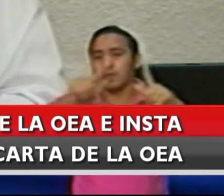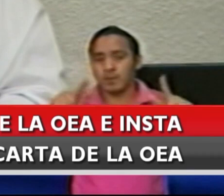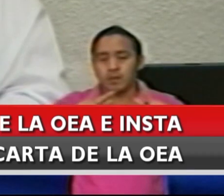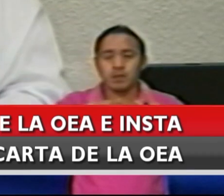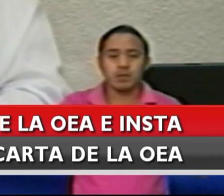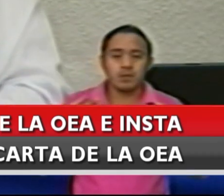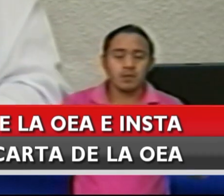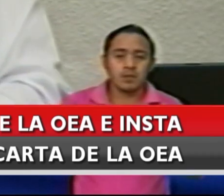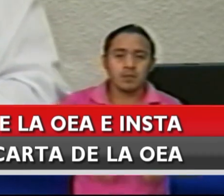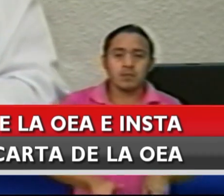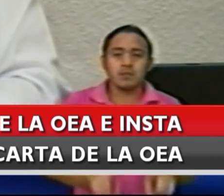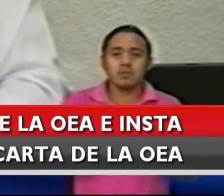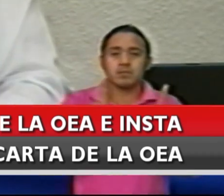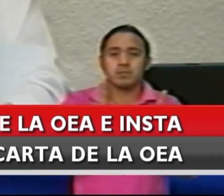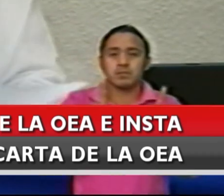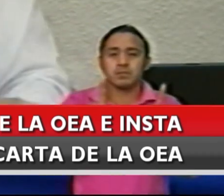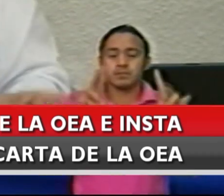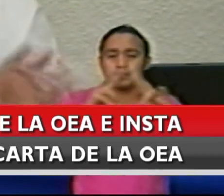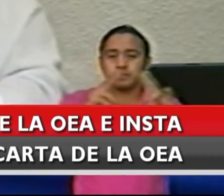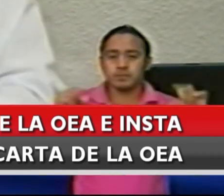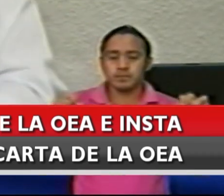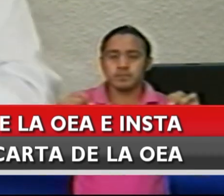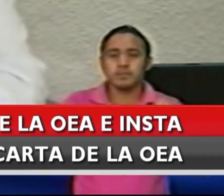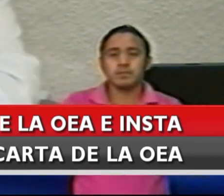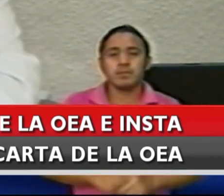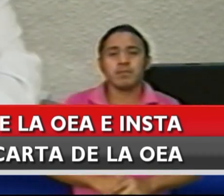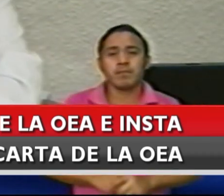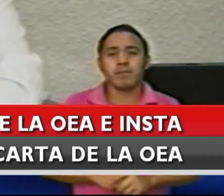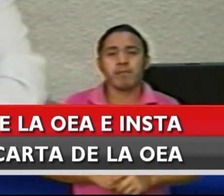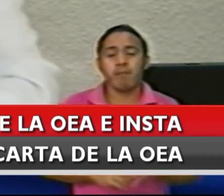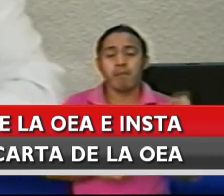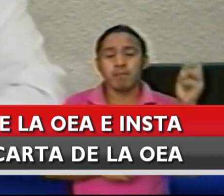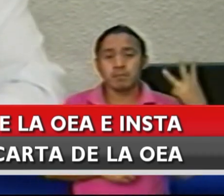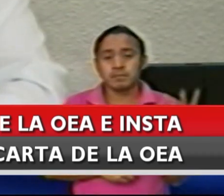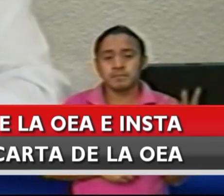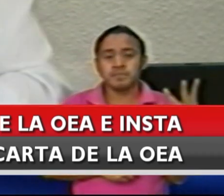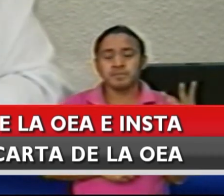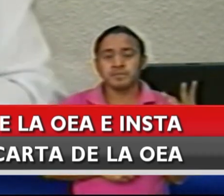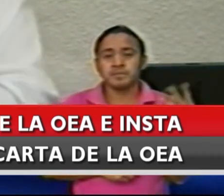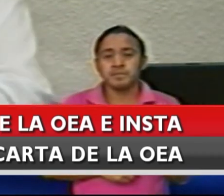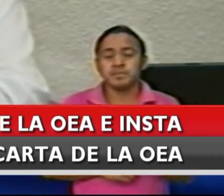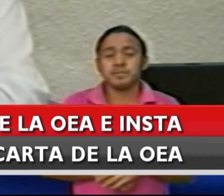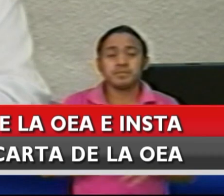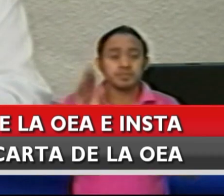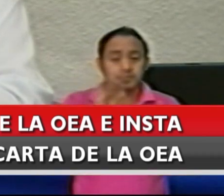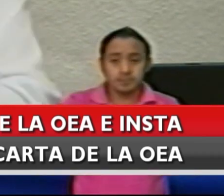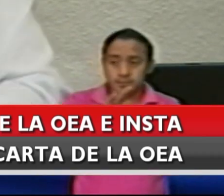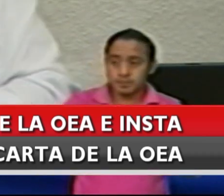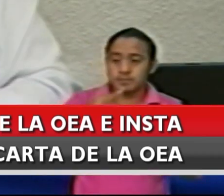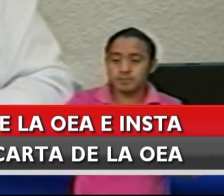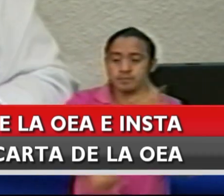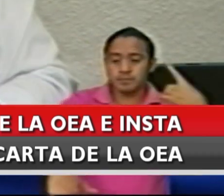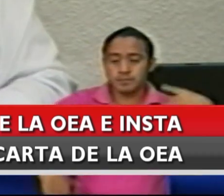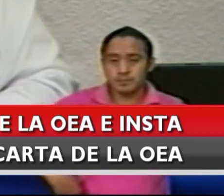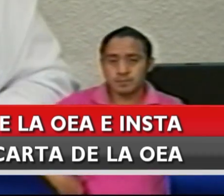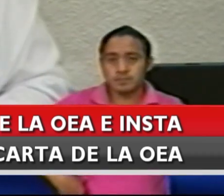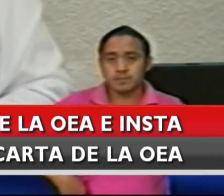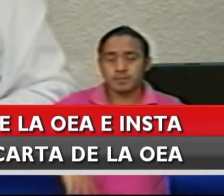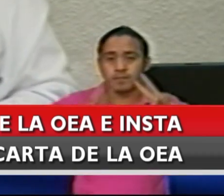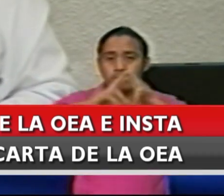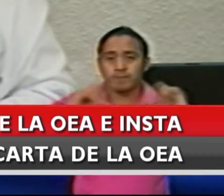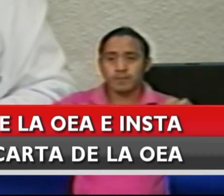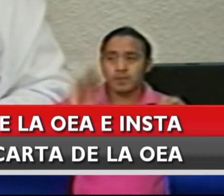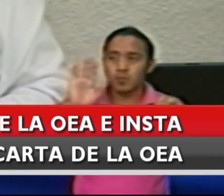y dignidad de nuestra patria. Tercero, instar al presidente de la República, en